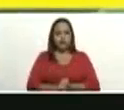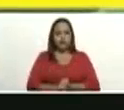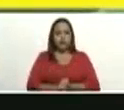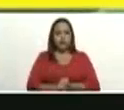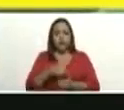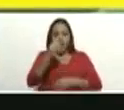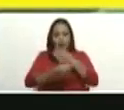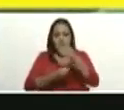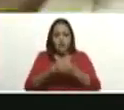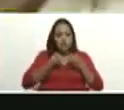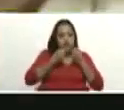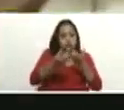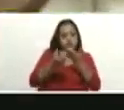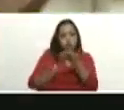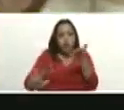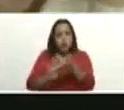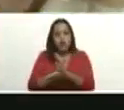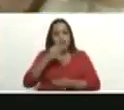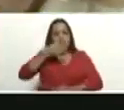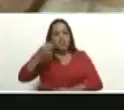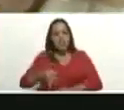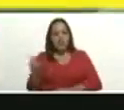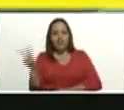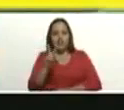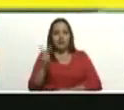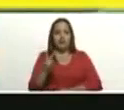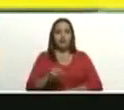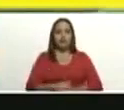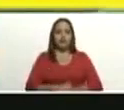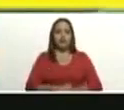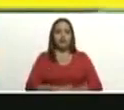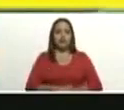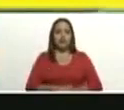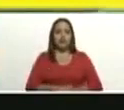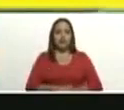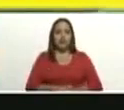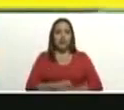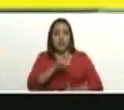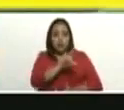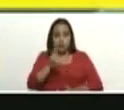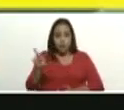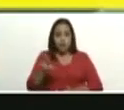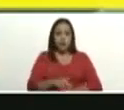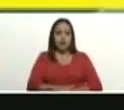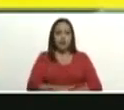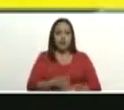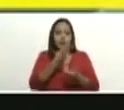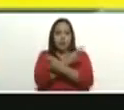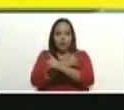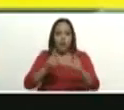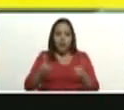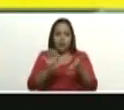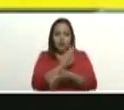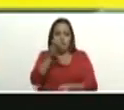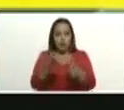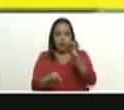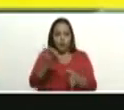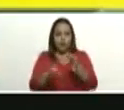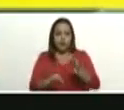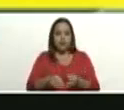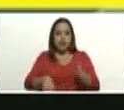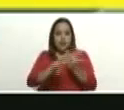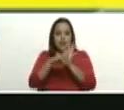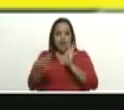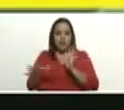Construir la narrativa de la verdad de Venezuela, de la república democrática, de justicia, de derecho,